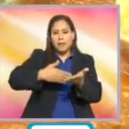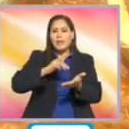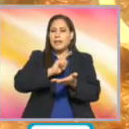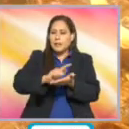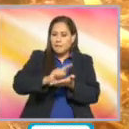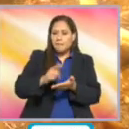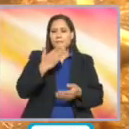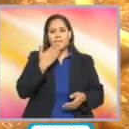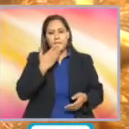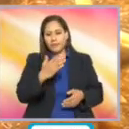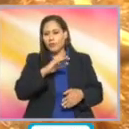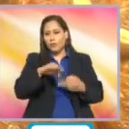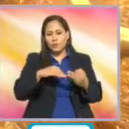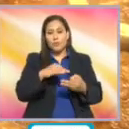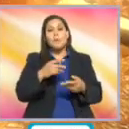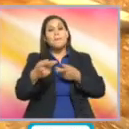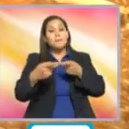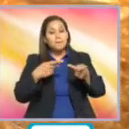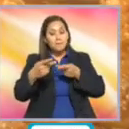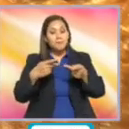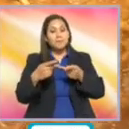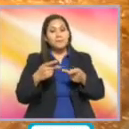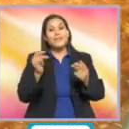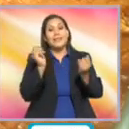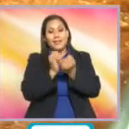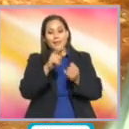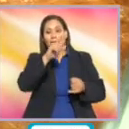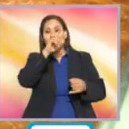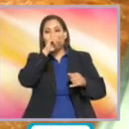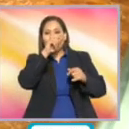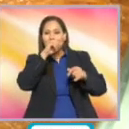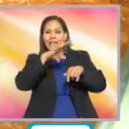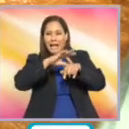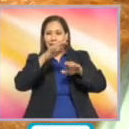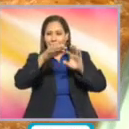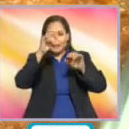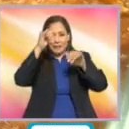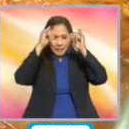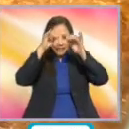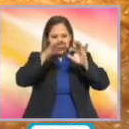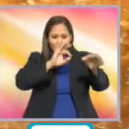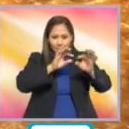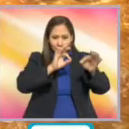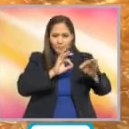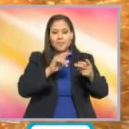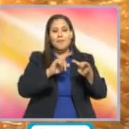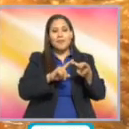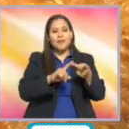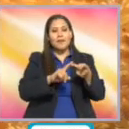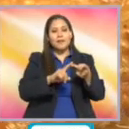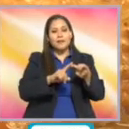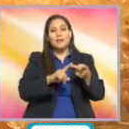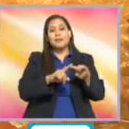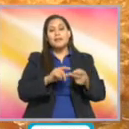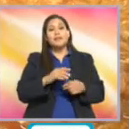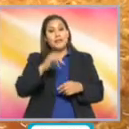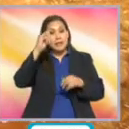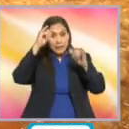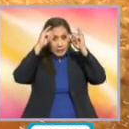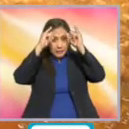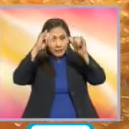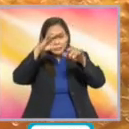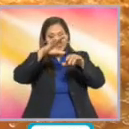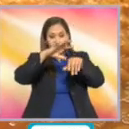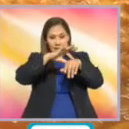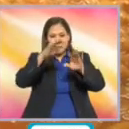lavamos bien, todo, lo preparamos, igual el salpicón, lleva carne de res. ¿De esa